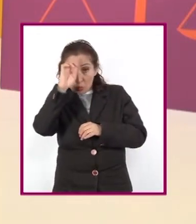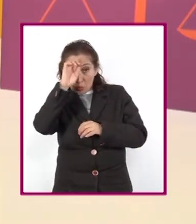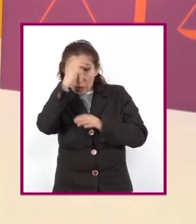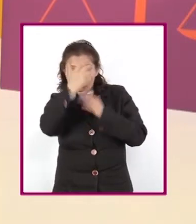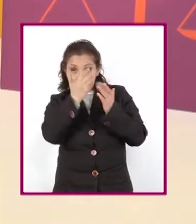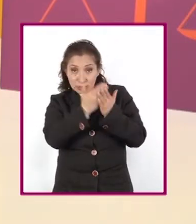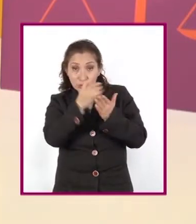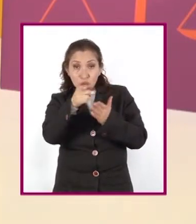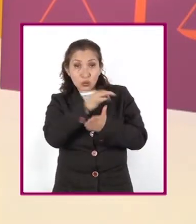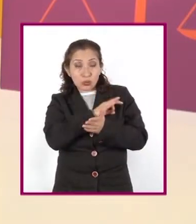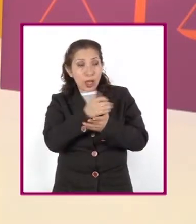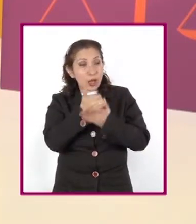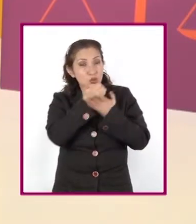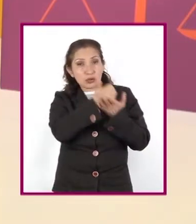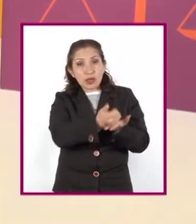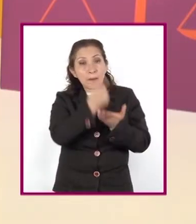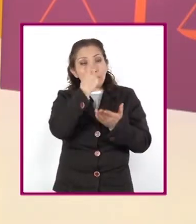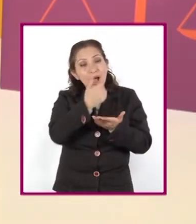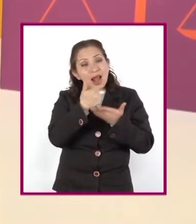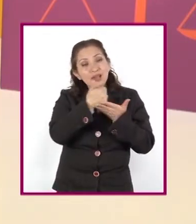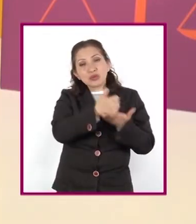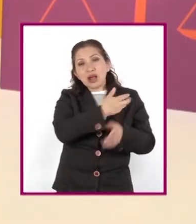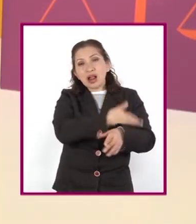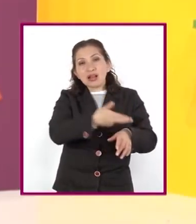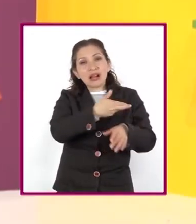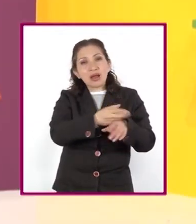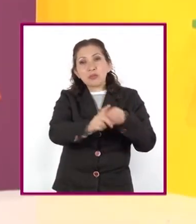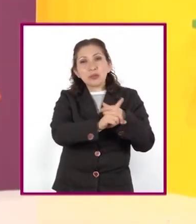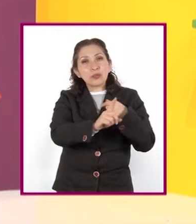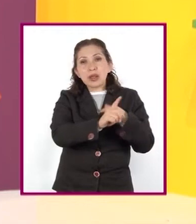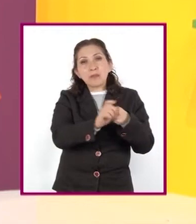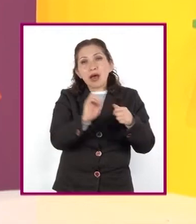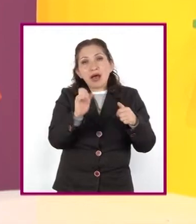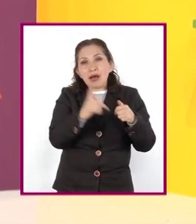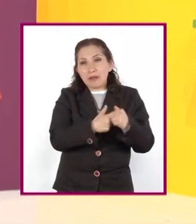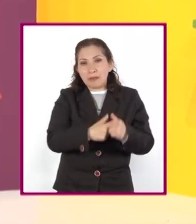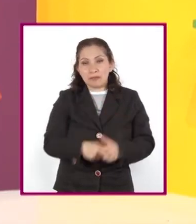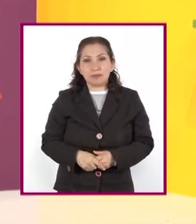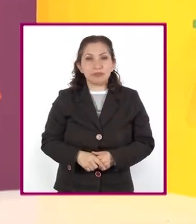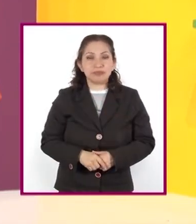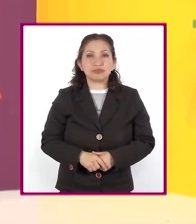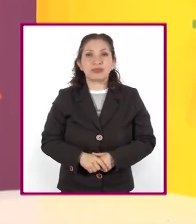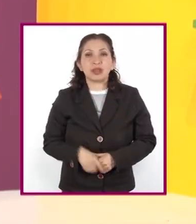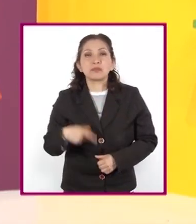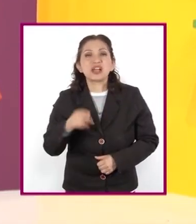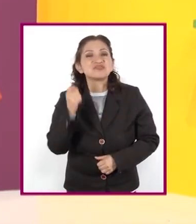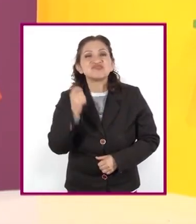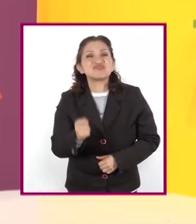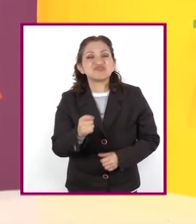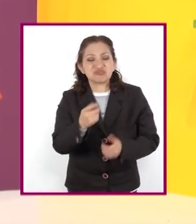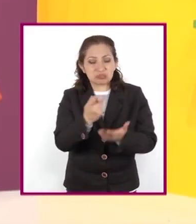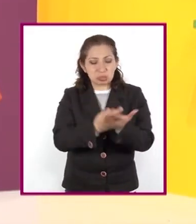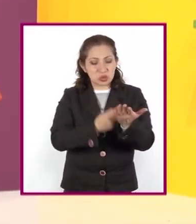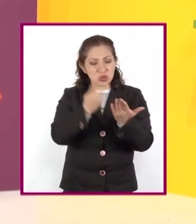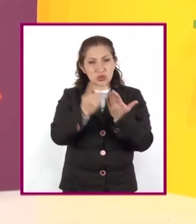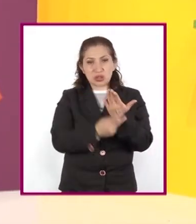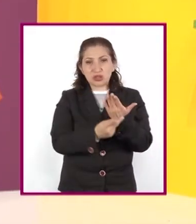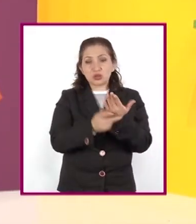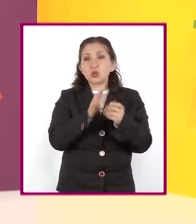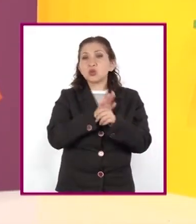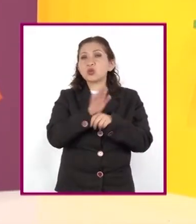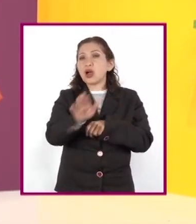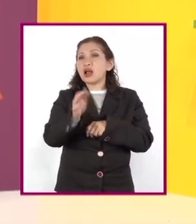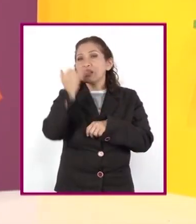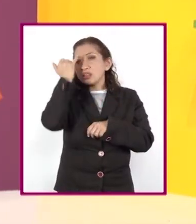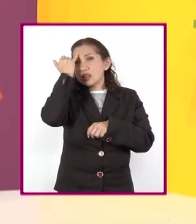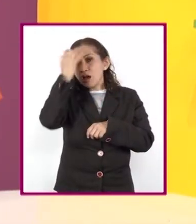de la solución a la problemática identificada. Pero, ¿qué es un proyecto? ¿Qué ideas tienen